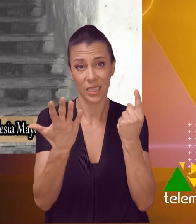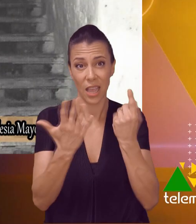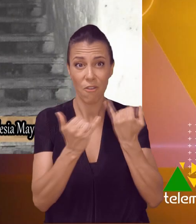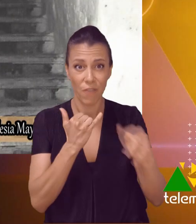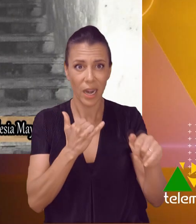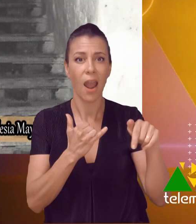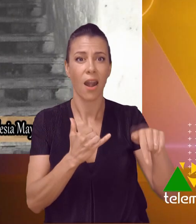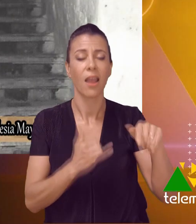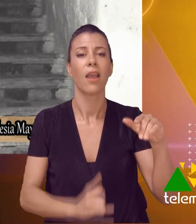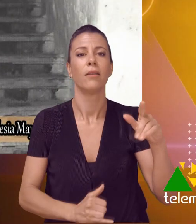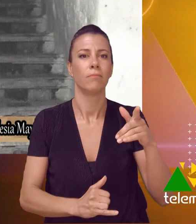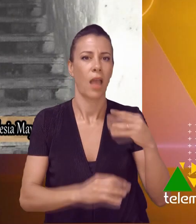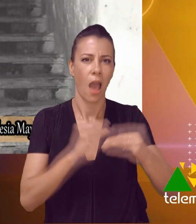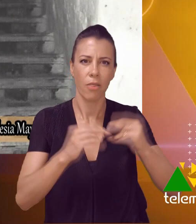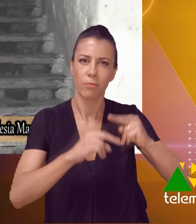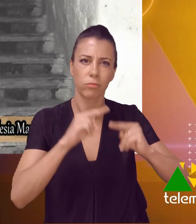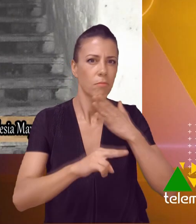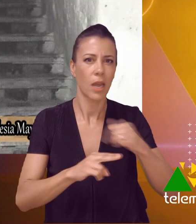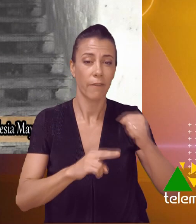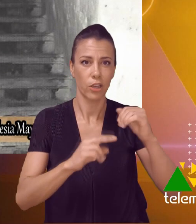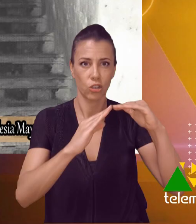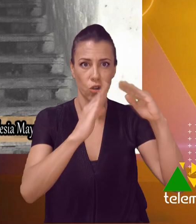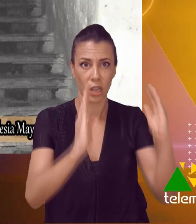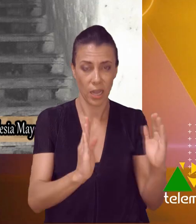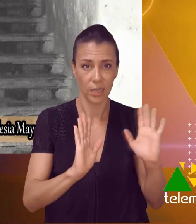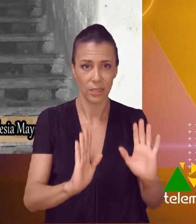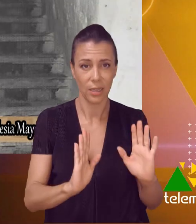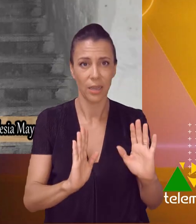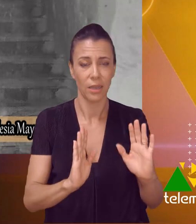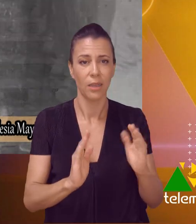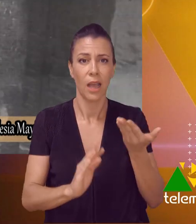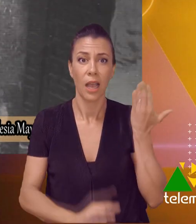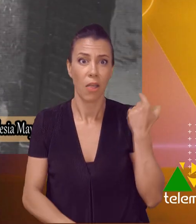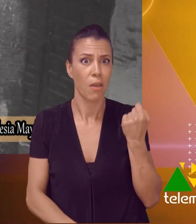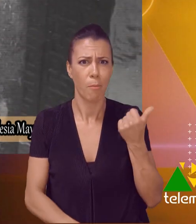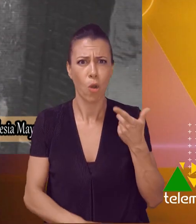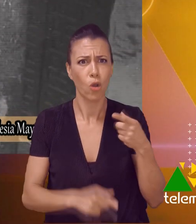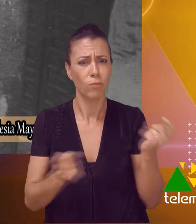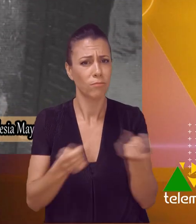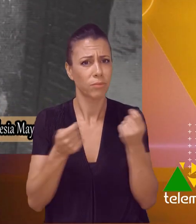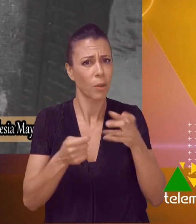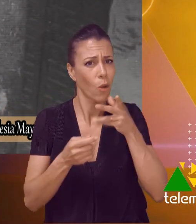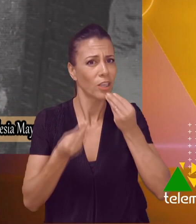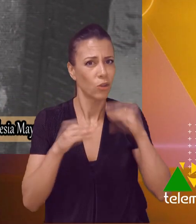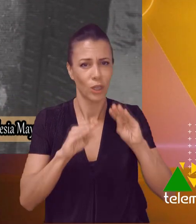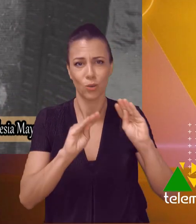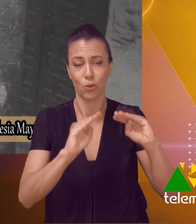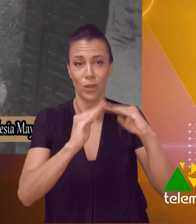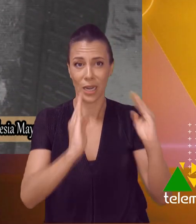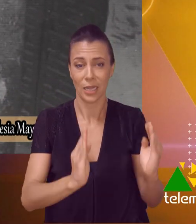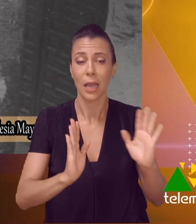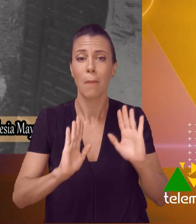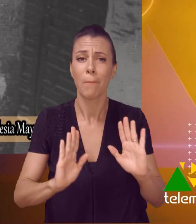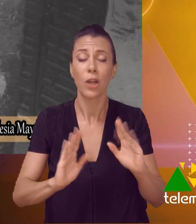su magnífica casa, que hace poco publiqué, hace un artículo haciendo la historia de la casa. Pero